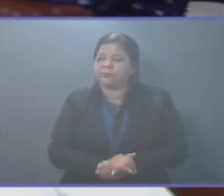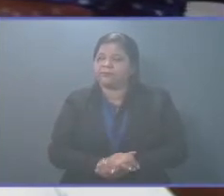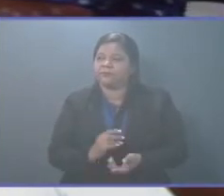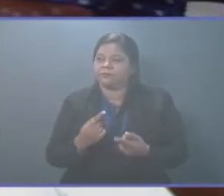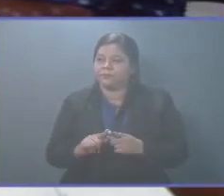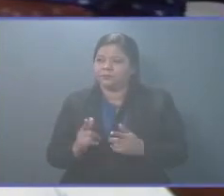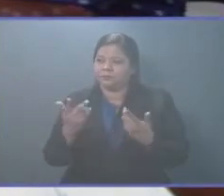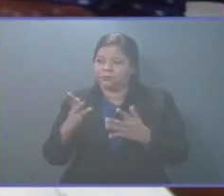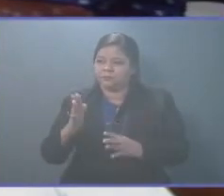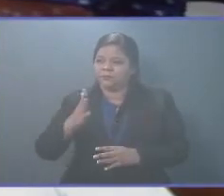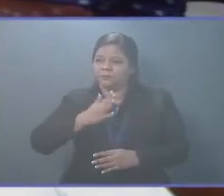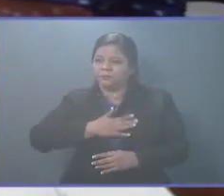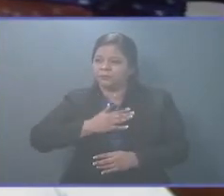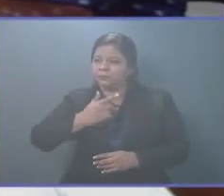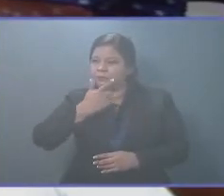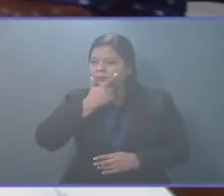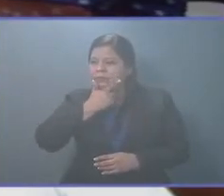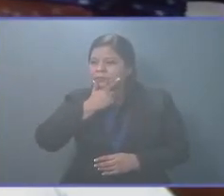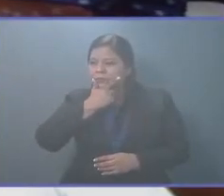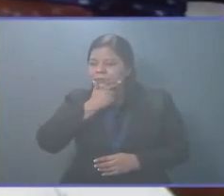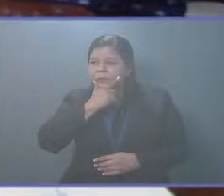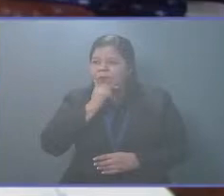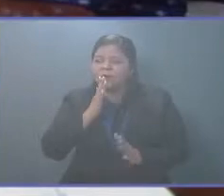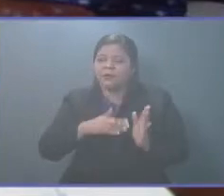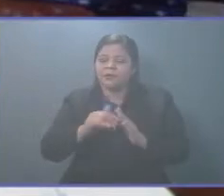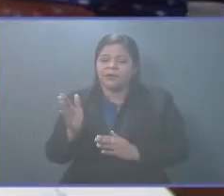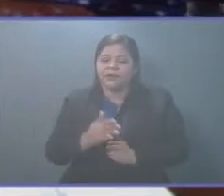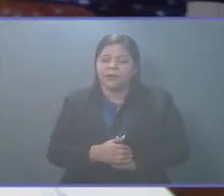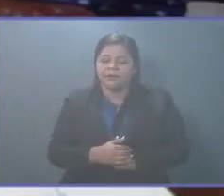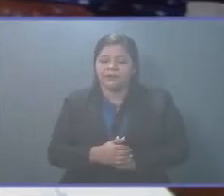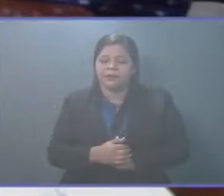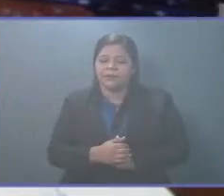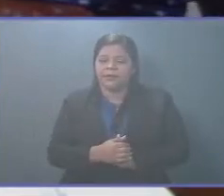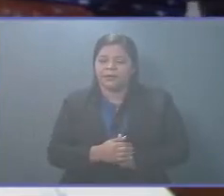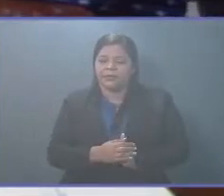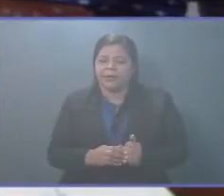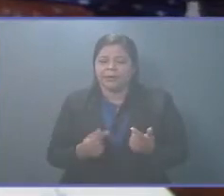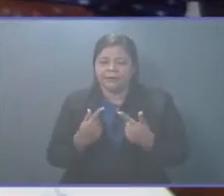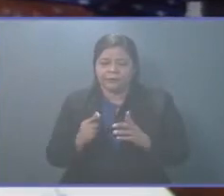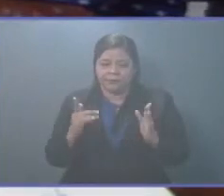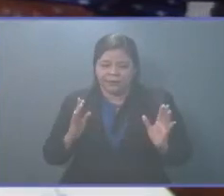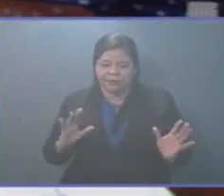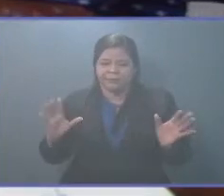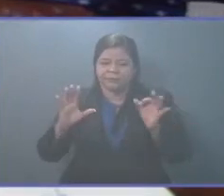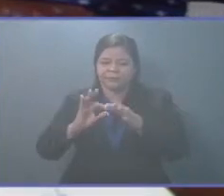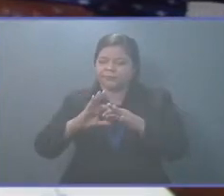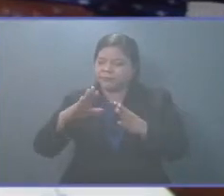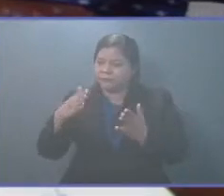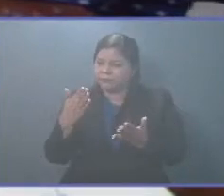Me llama la atención poderosamente que